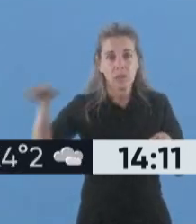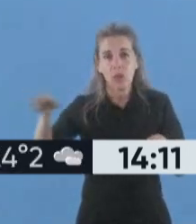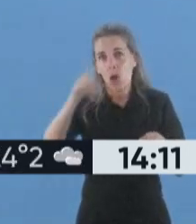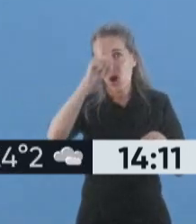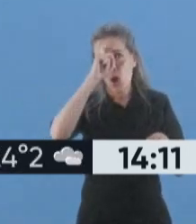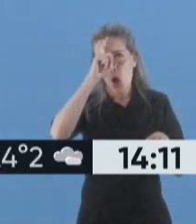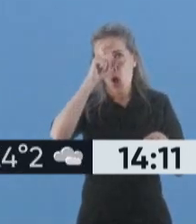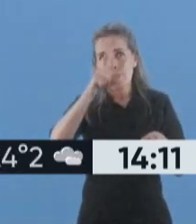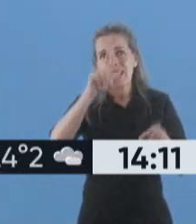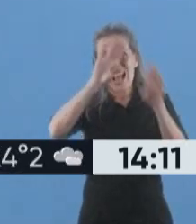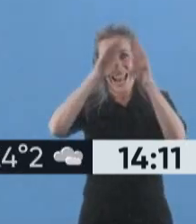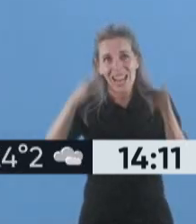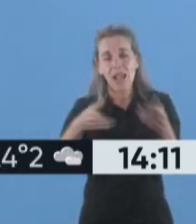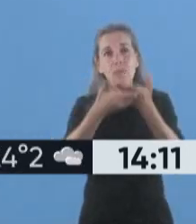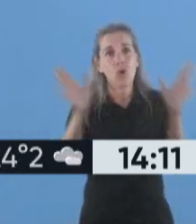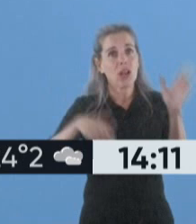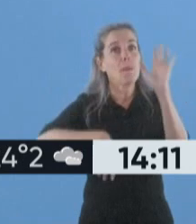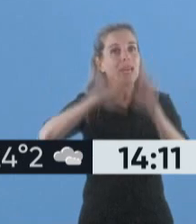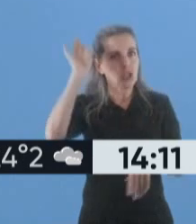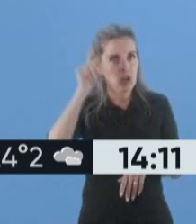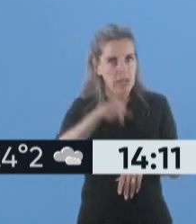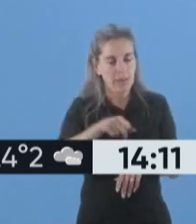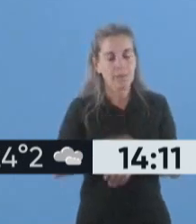hospitales públicos en su inmensa mayoría.